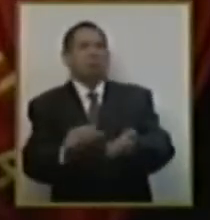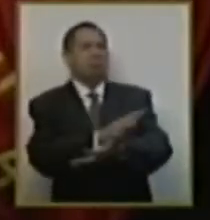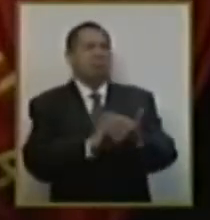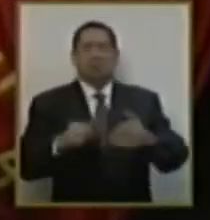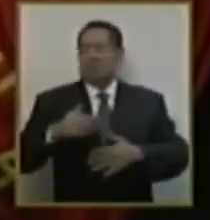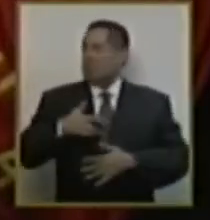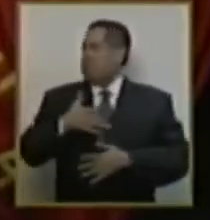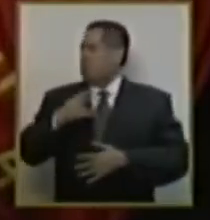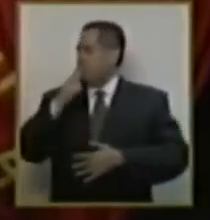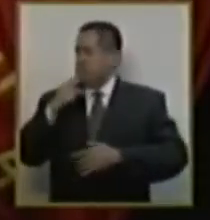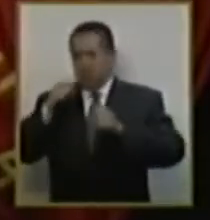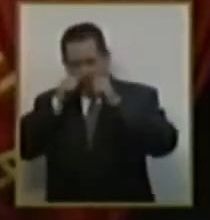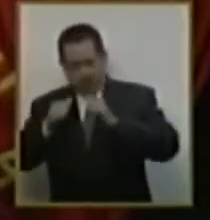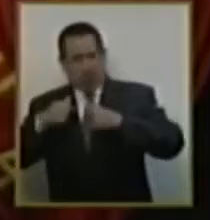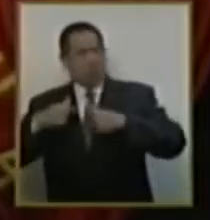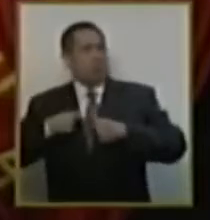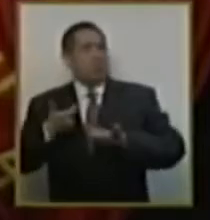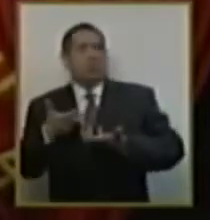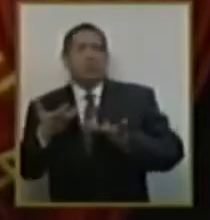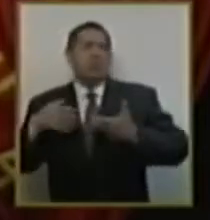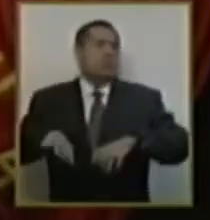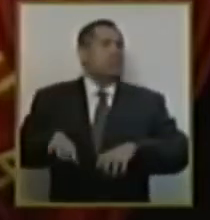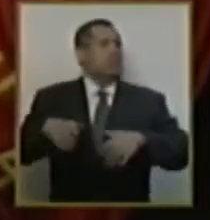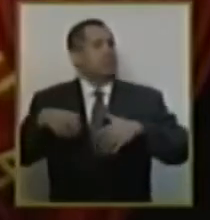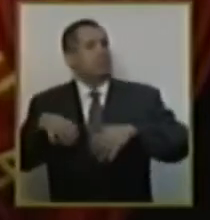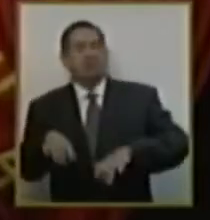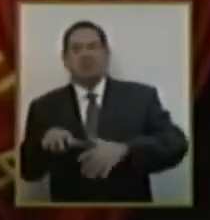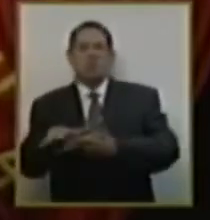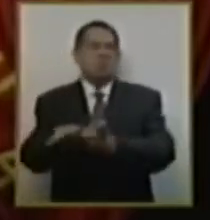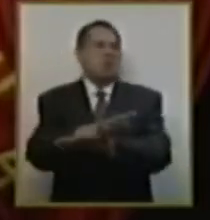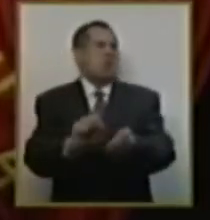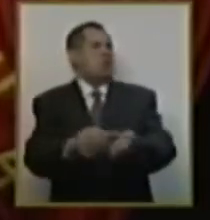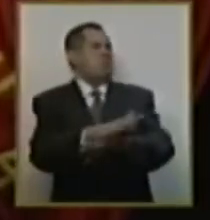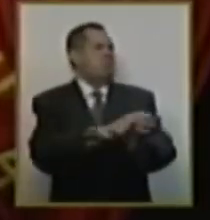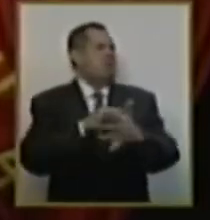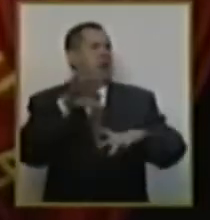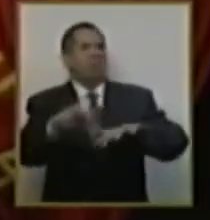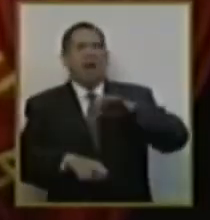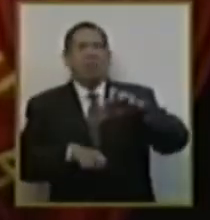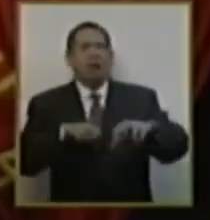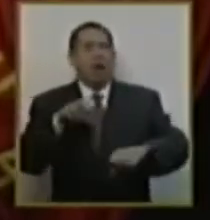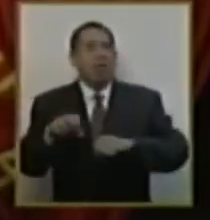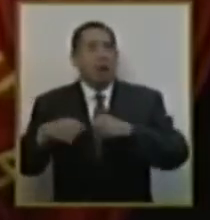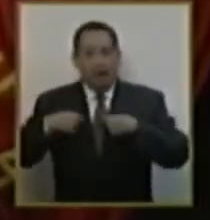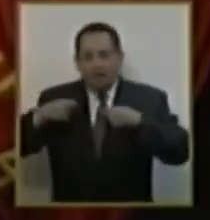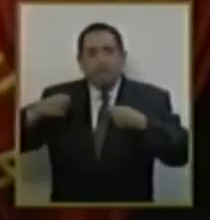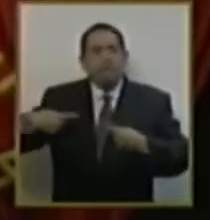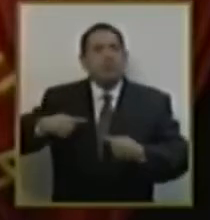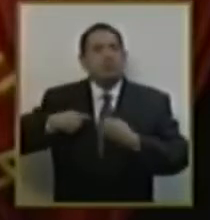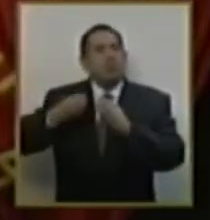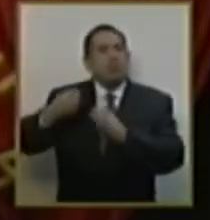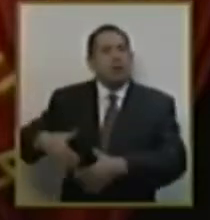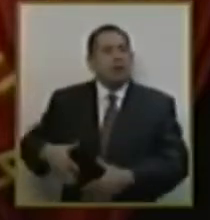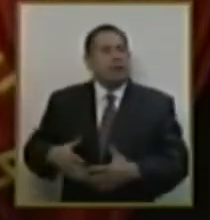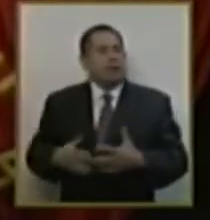mismo y del dinero, que en su afán por devorar se está devorando a sí misma. Y con